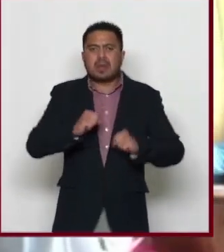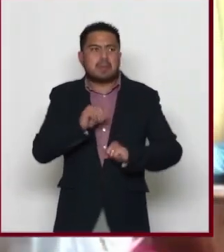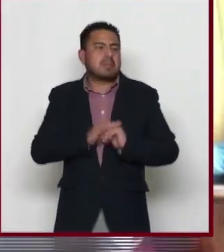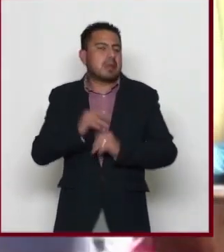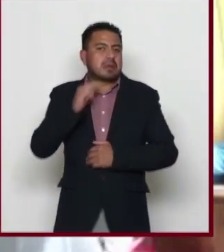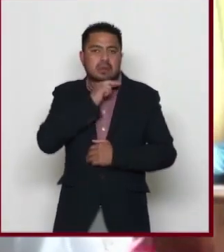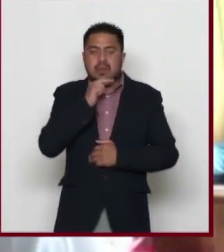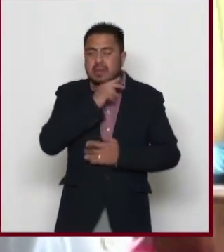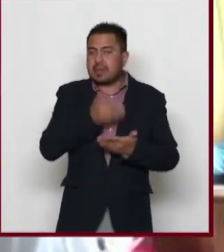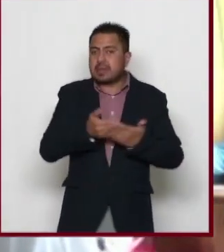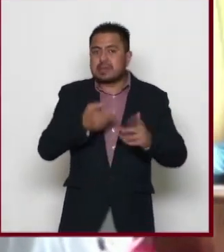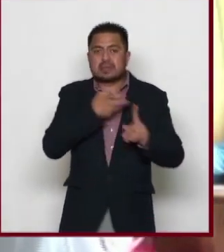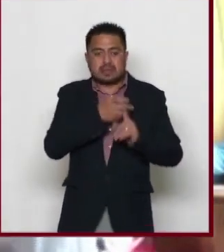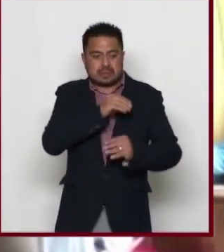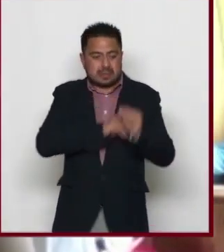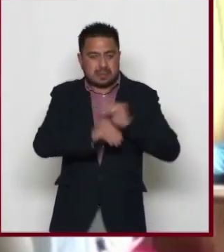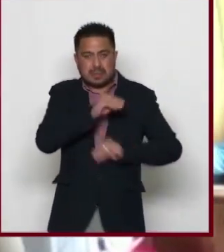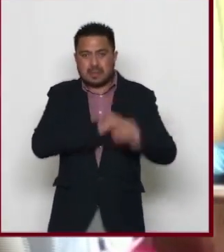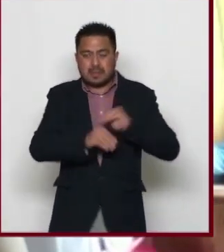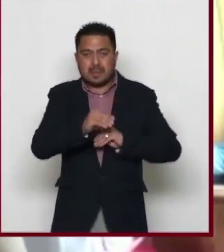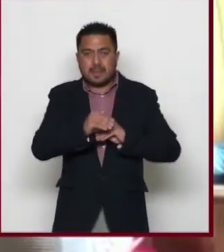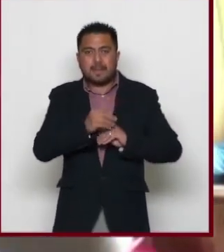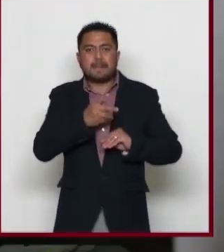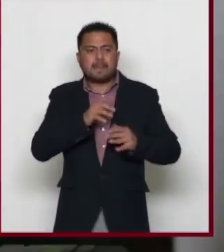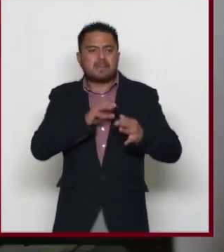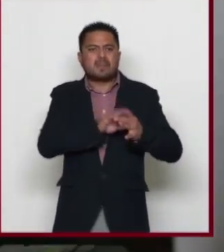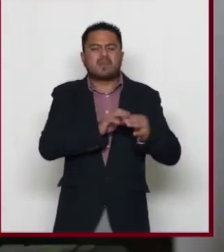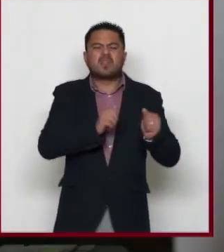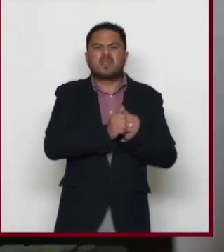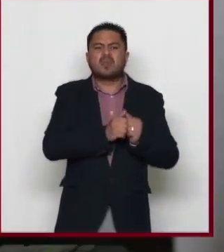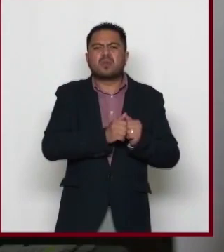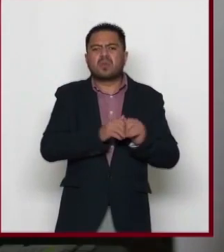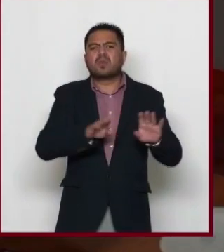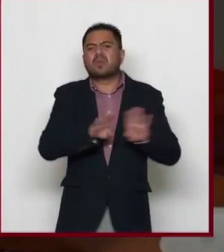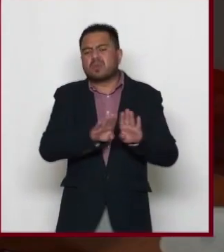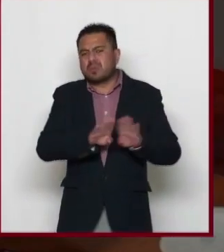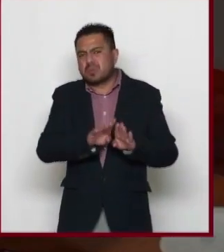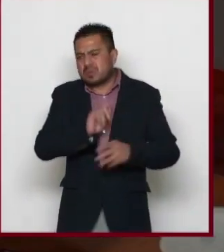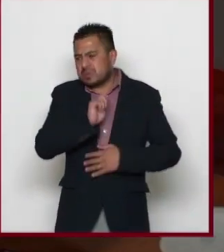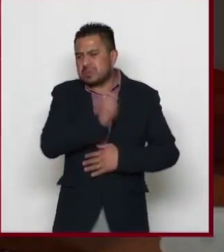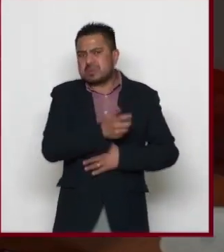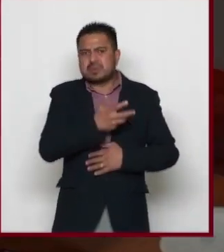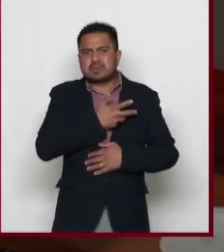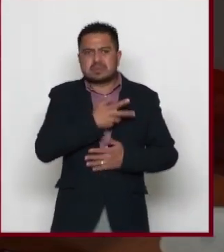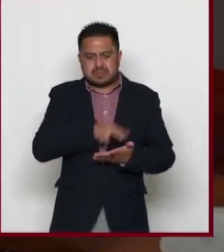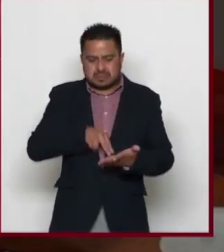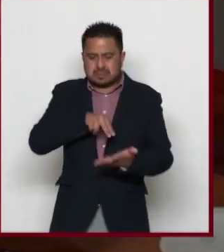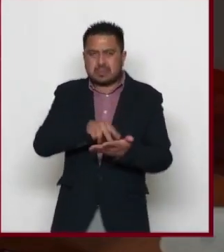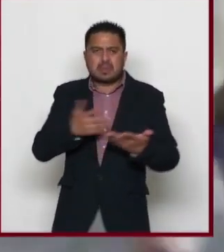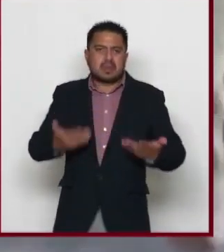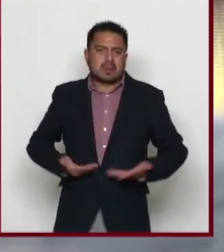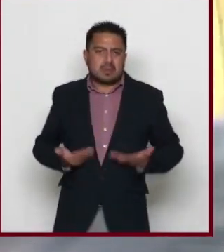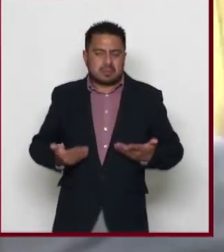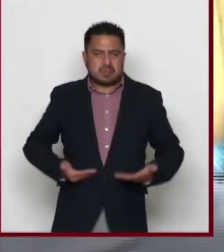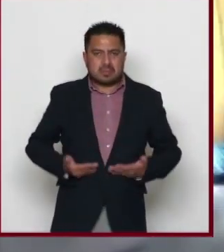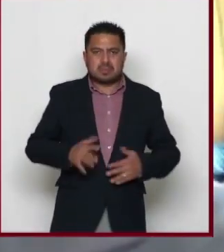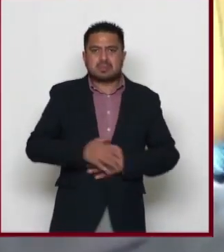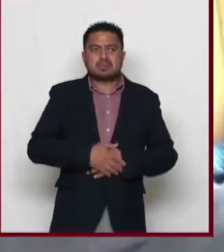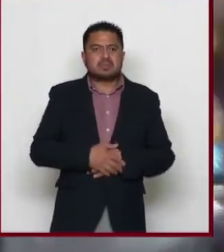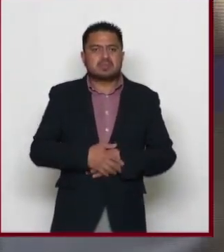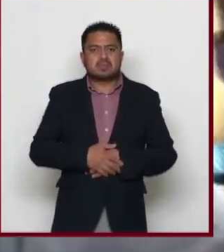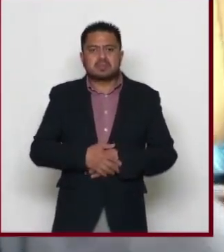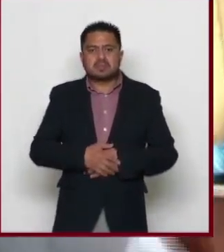cuando junta los brazos, gira más rápido. Entonces, ese movimiento tiene que ver con cómo